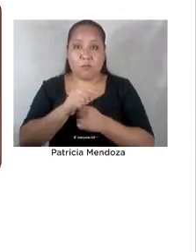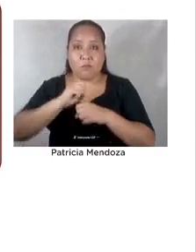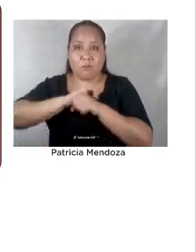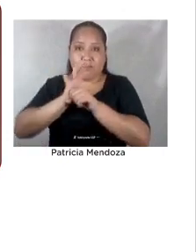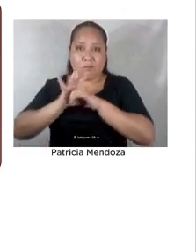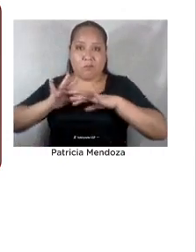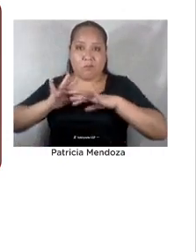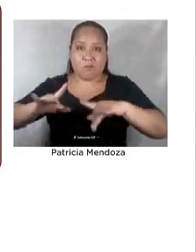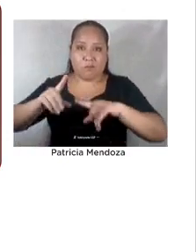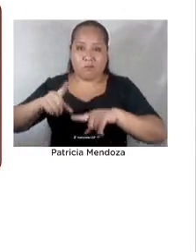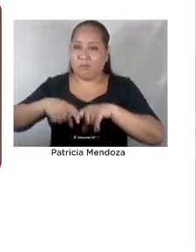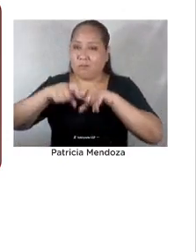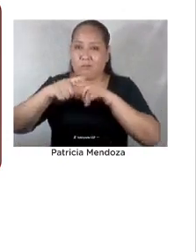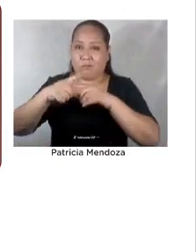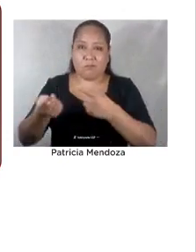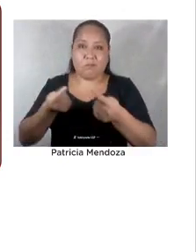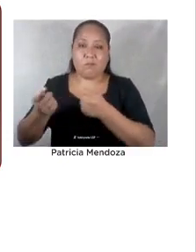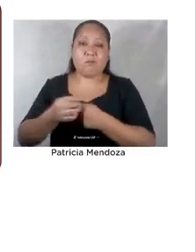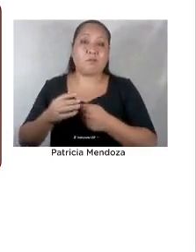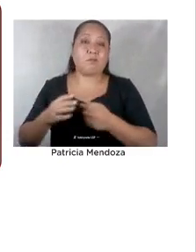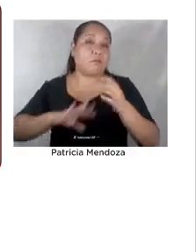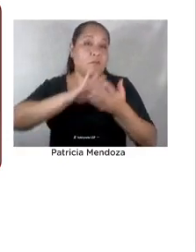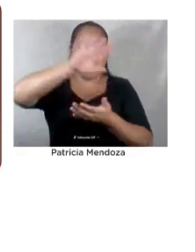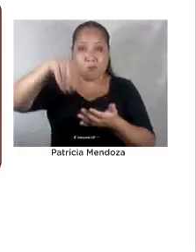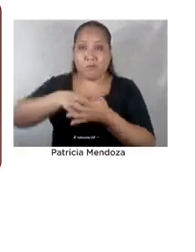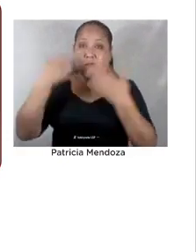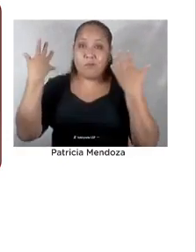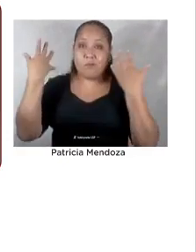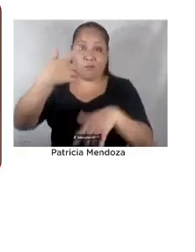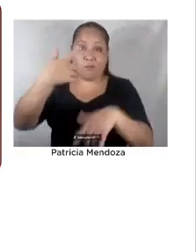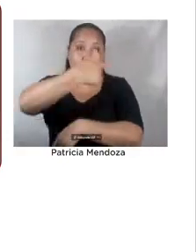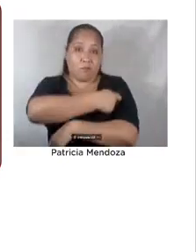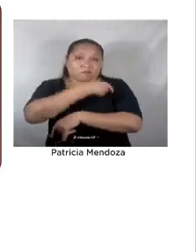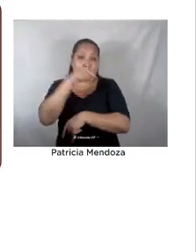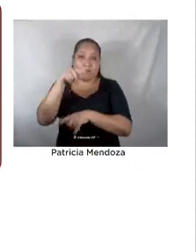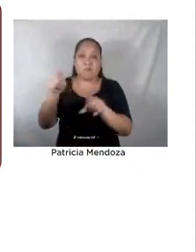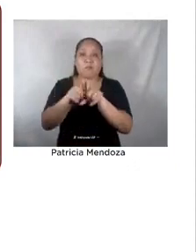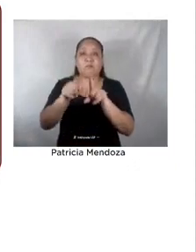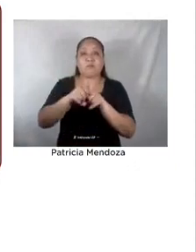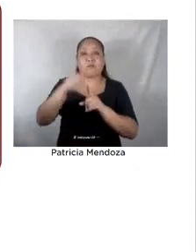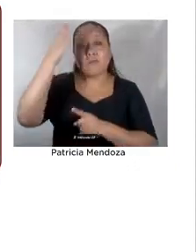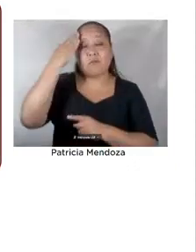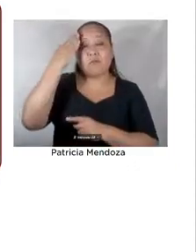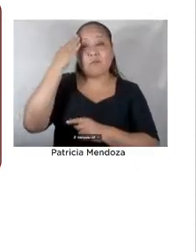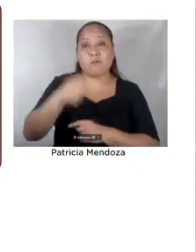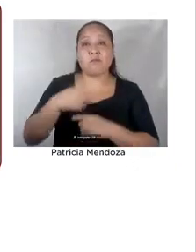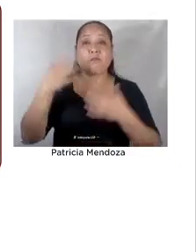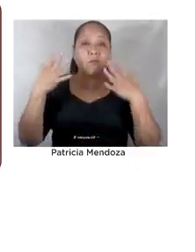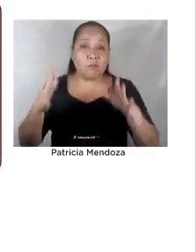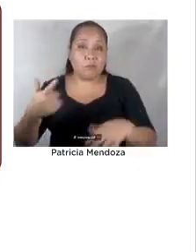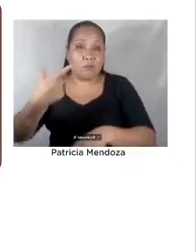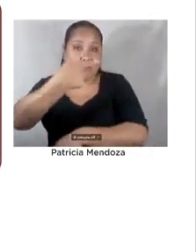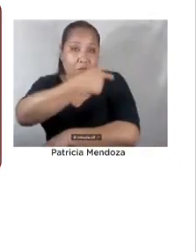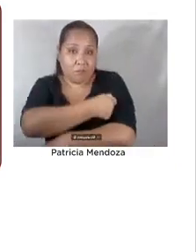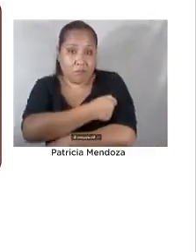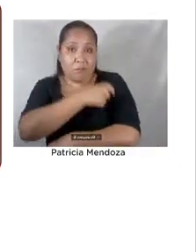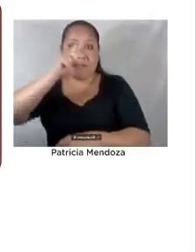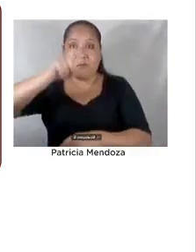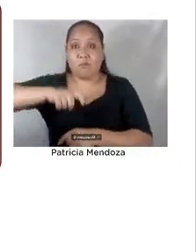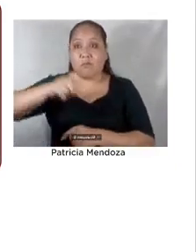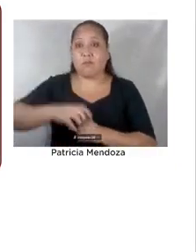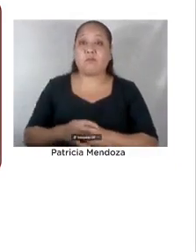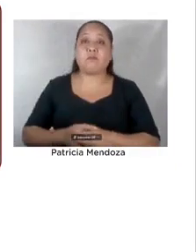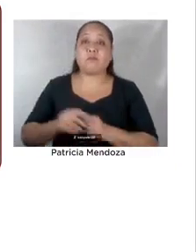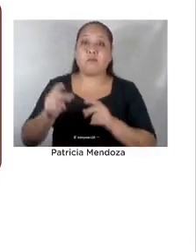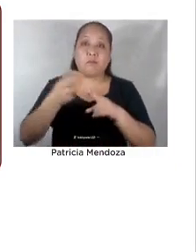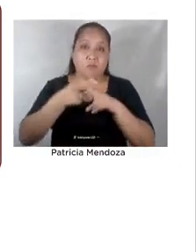pandemia hasta que todos estemos vacunados, y a pesar de ello más allá, porque sabemos que aun cuando tengamos la vacuna, tenemos que por un